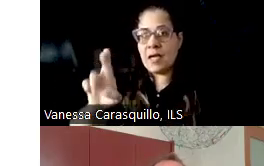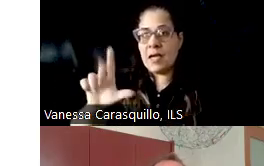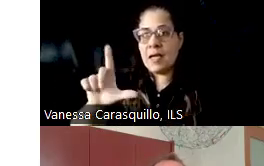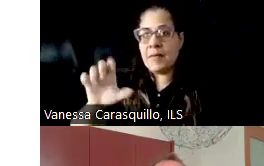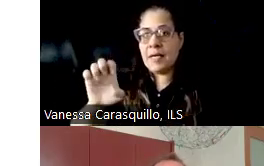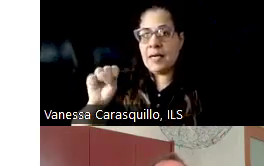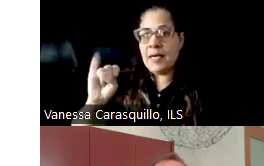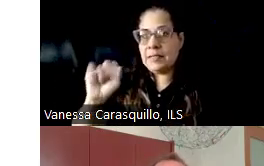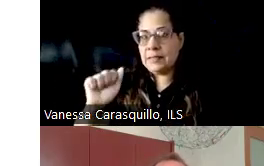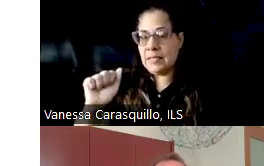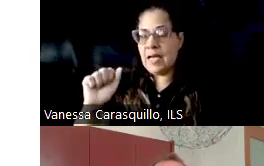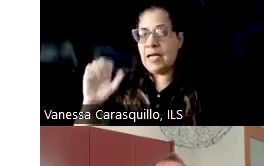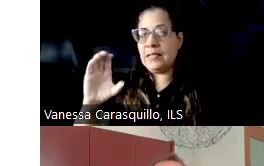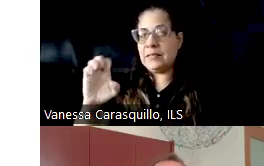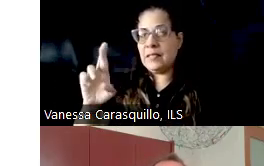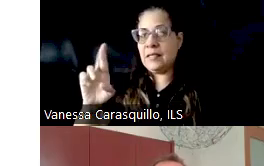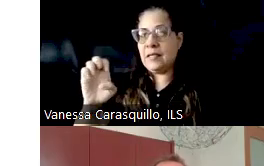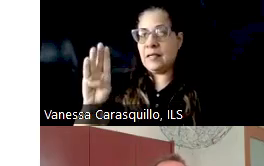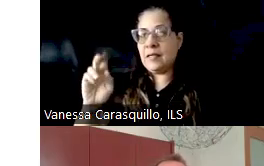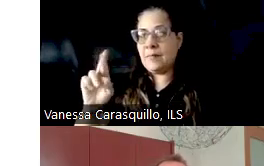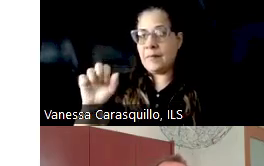Y la niña